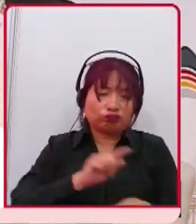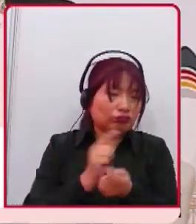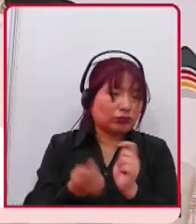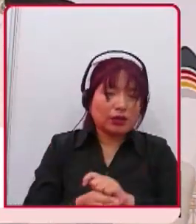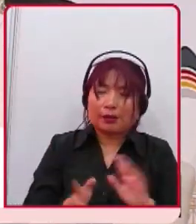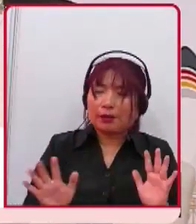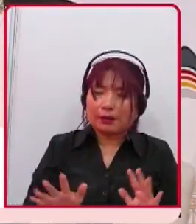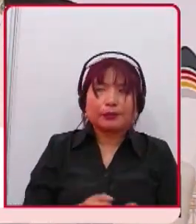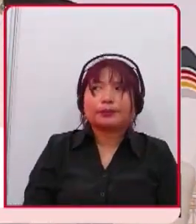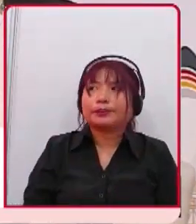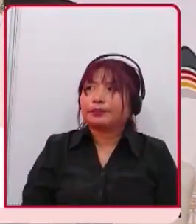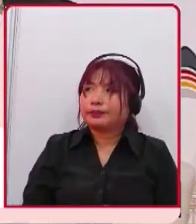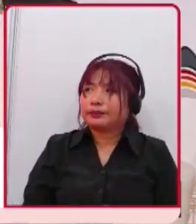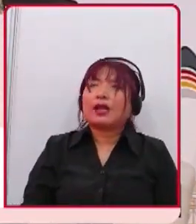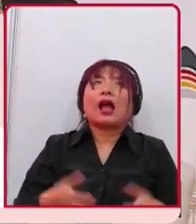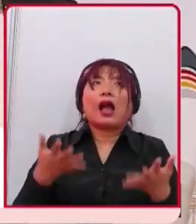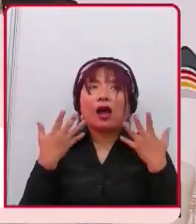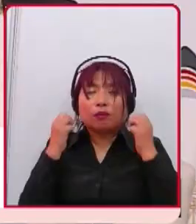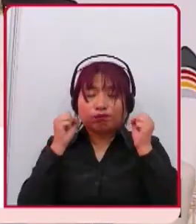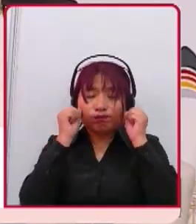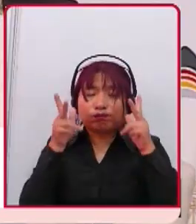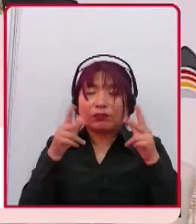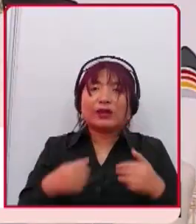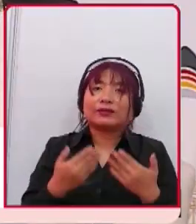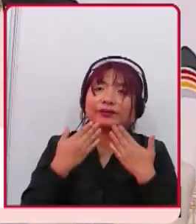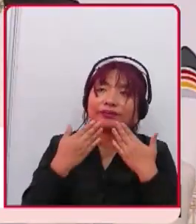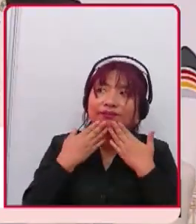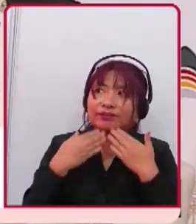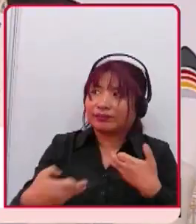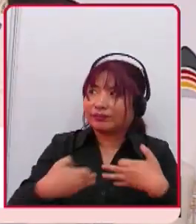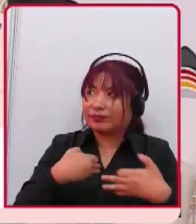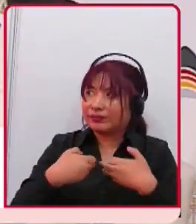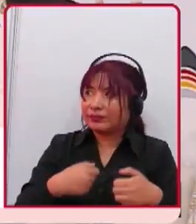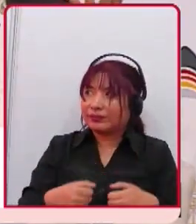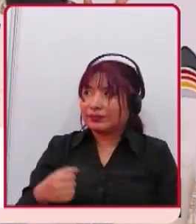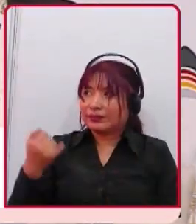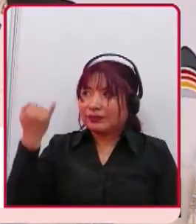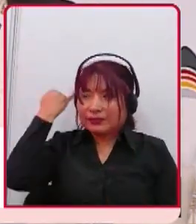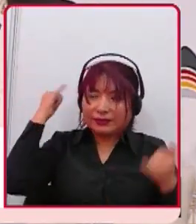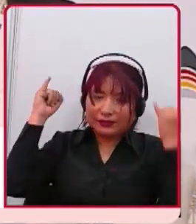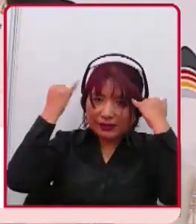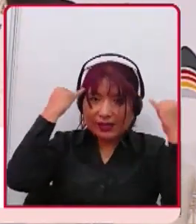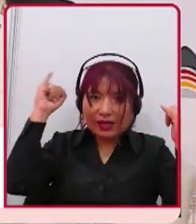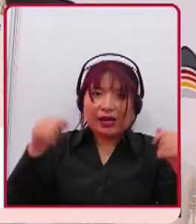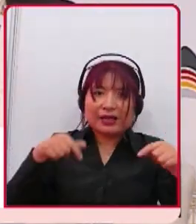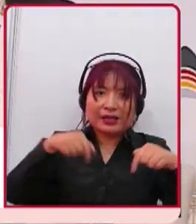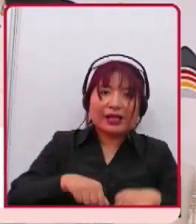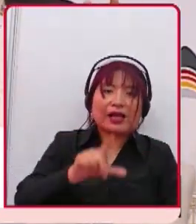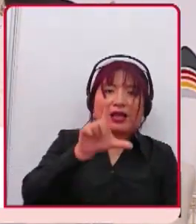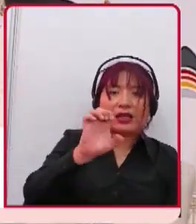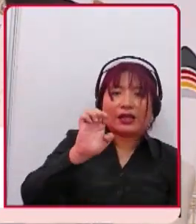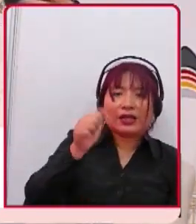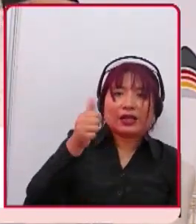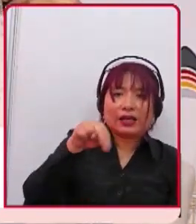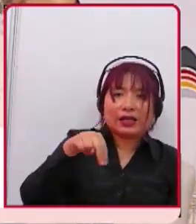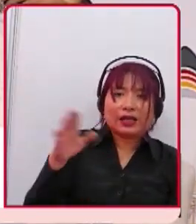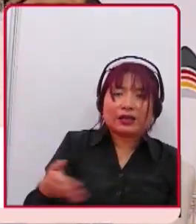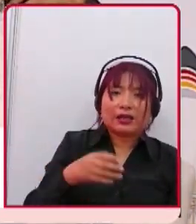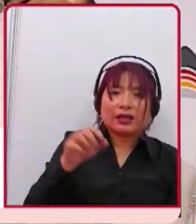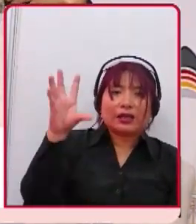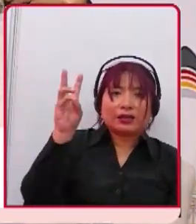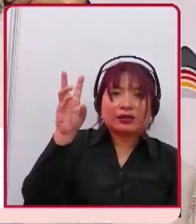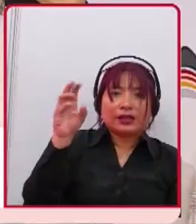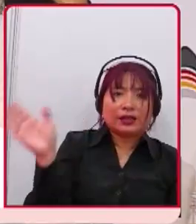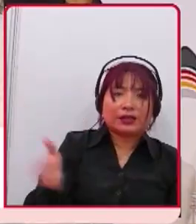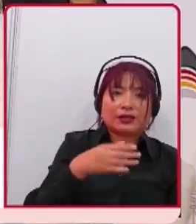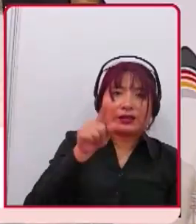para haber aplicado esta metodología del Lean Six Sigma. Identificar el problema, identificaron que estaría a través del SAC, pero el